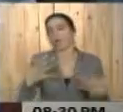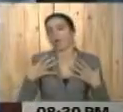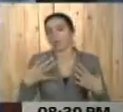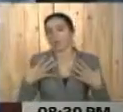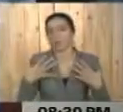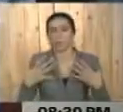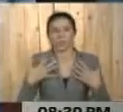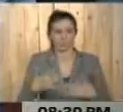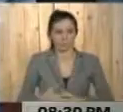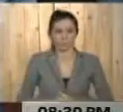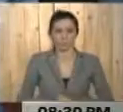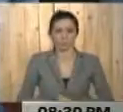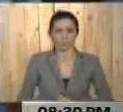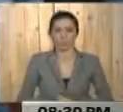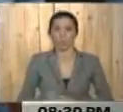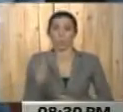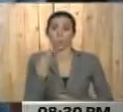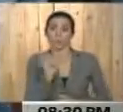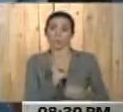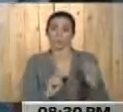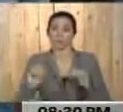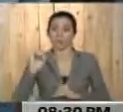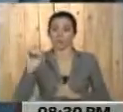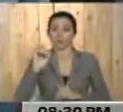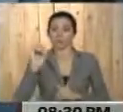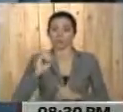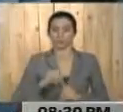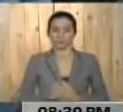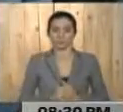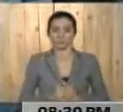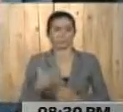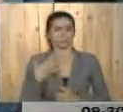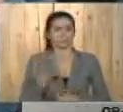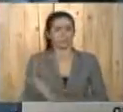40 grados. 40 grados. Yo creo que